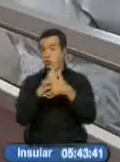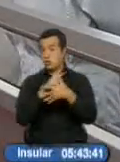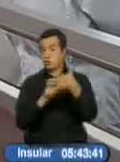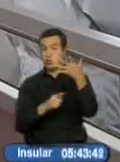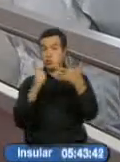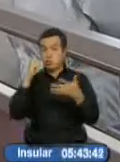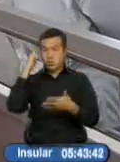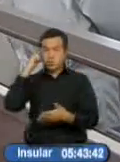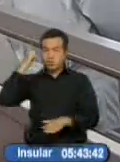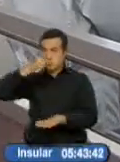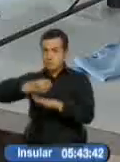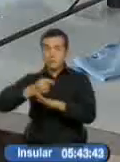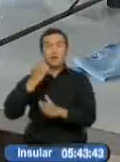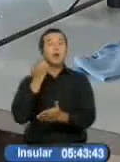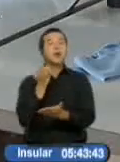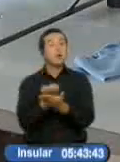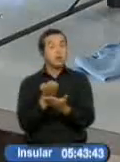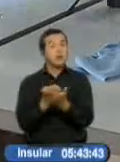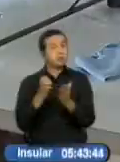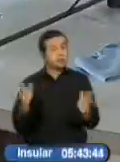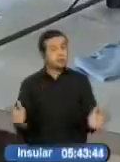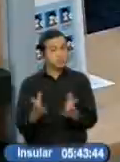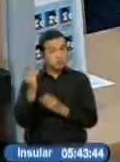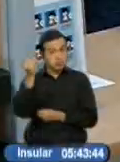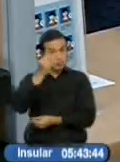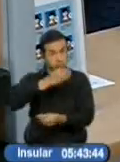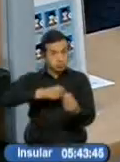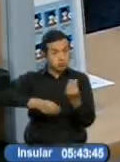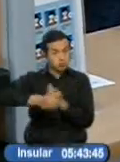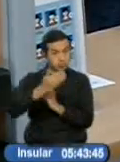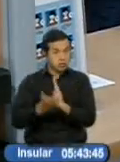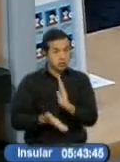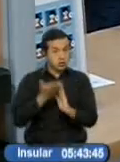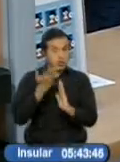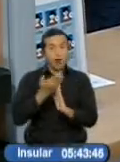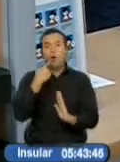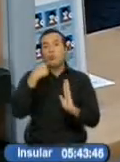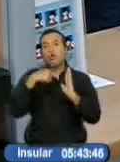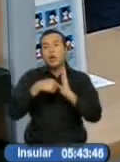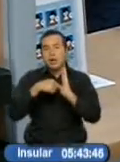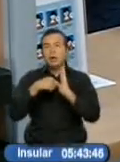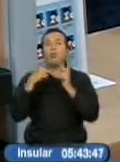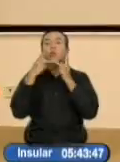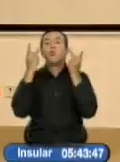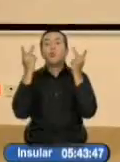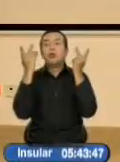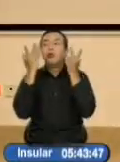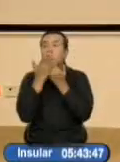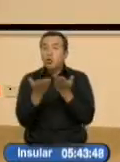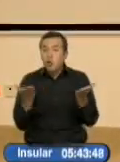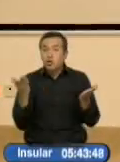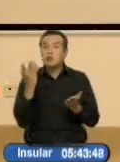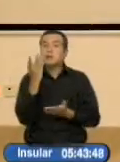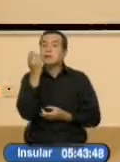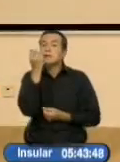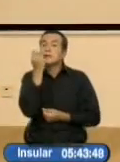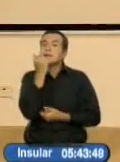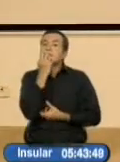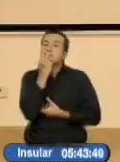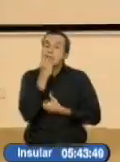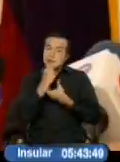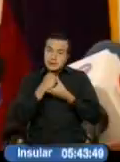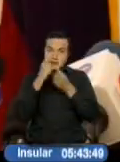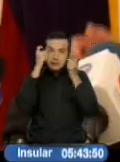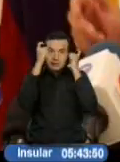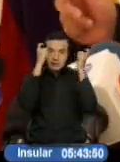para dinamizar la economía e incentivar la inversión. Una de ellas es la austeridad en el sector público, señaló el ministro de Finanzas Carlos de la